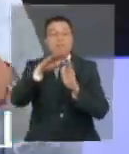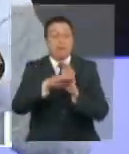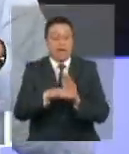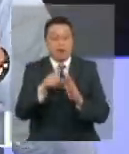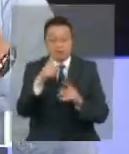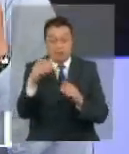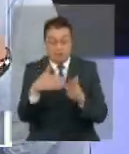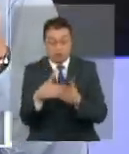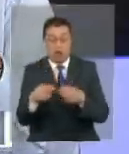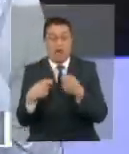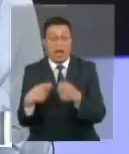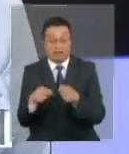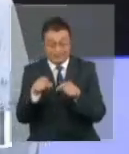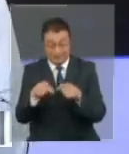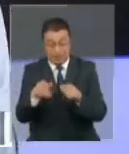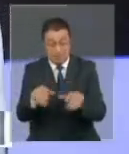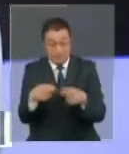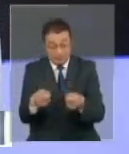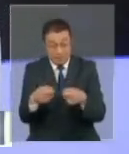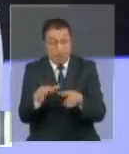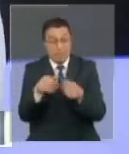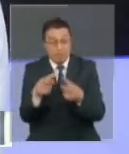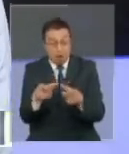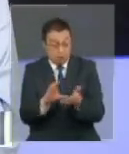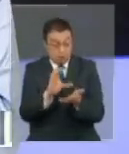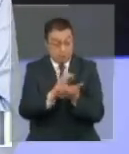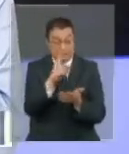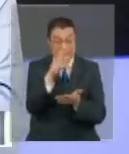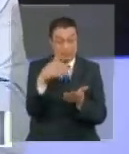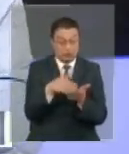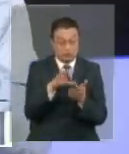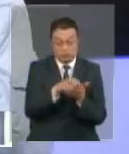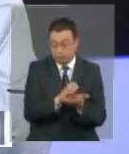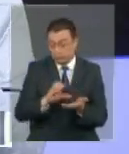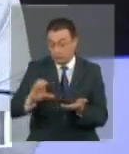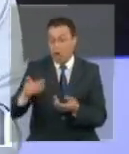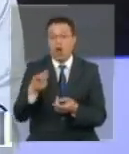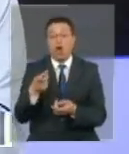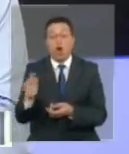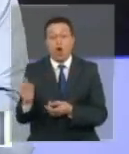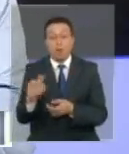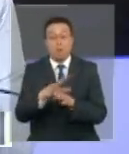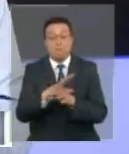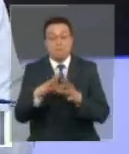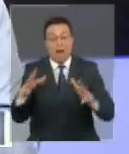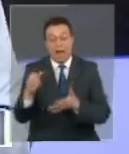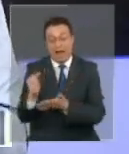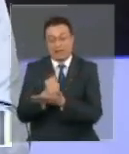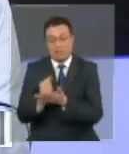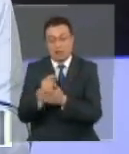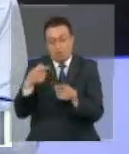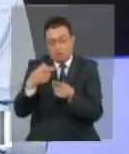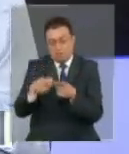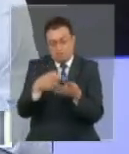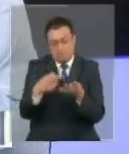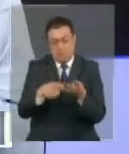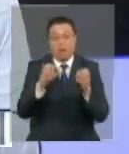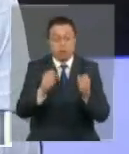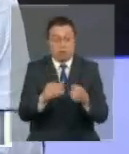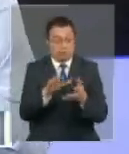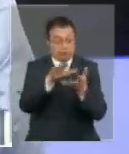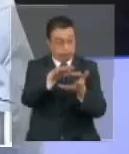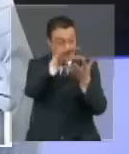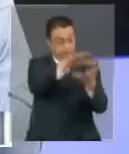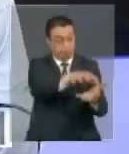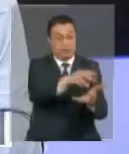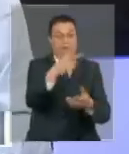aspirina y que esos mismos recursos se utilicen para comprar más medicamentos, para tener más oferta y tenerlos a